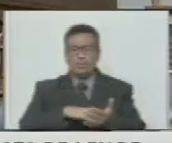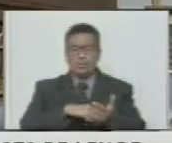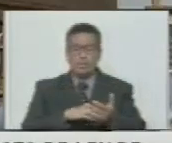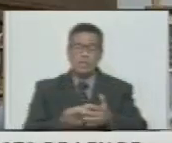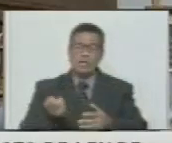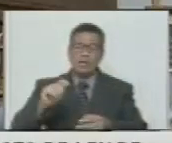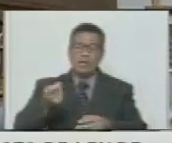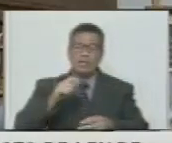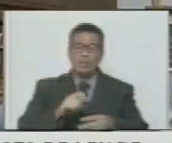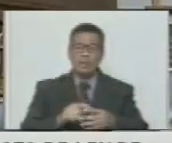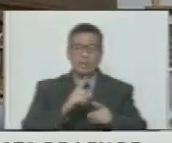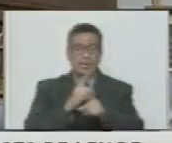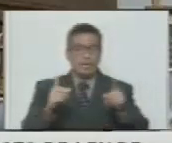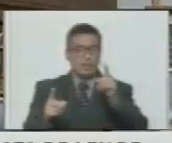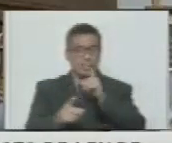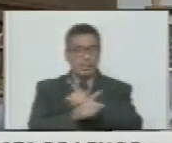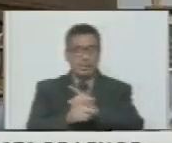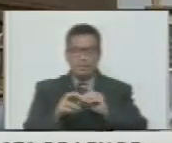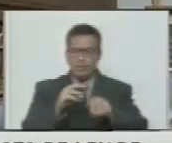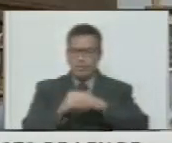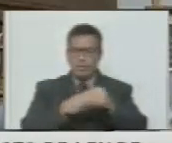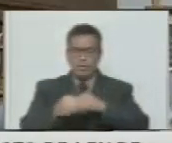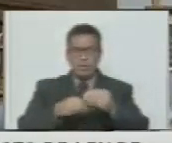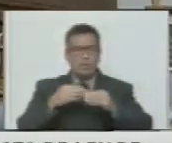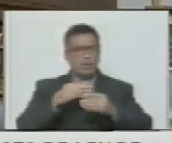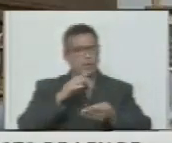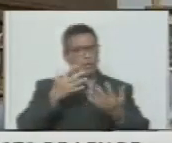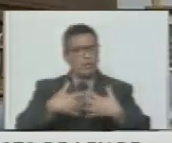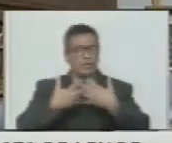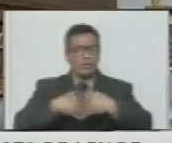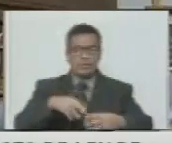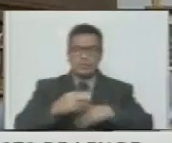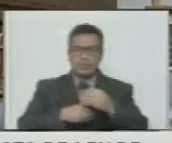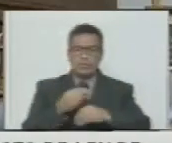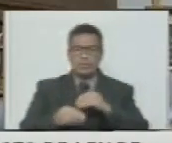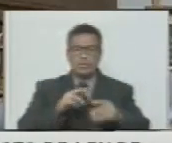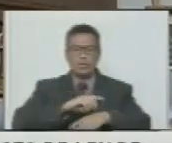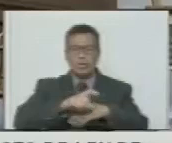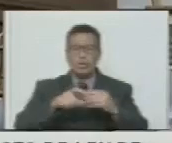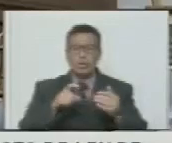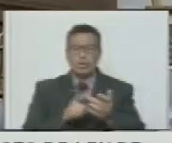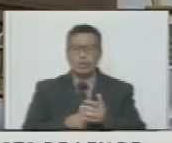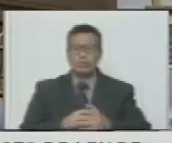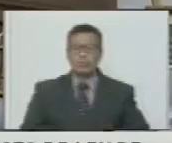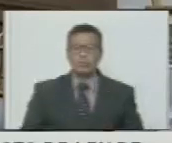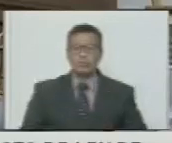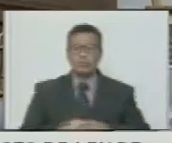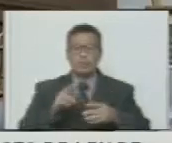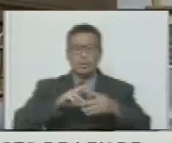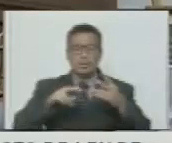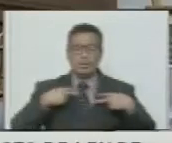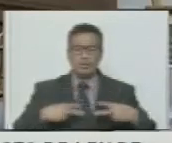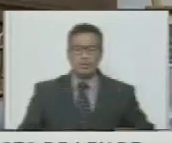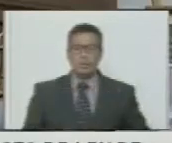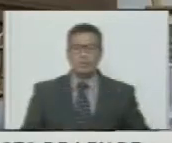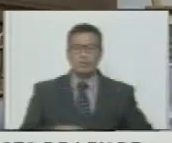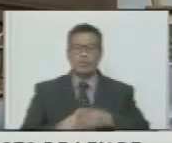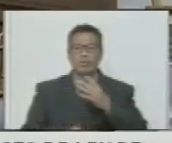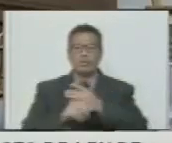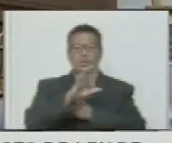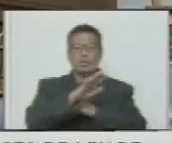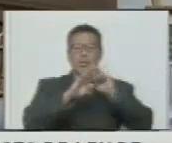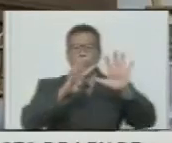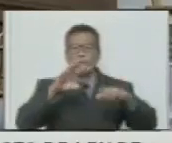375.000 veces el tipo de cambio de referencia para las empresas que aspiren a operar en ramos generales o ramos de vida, o